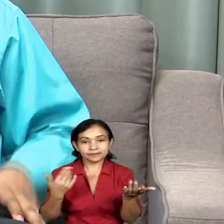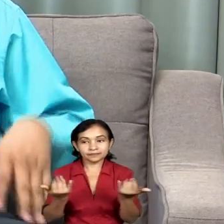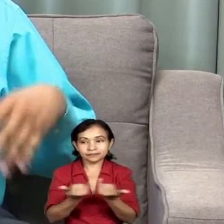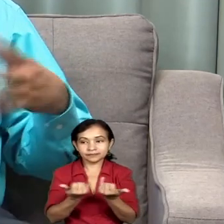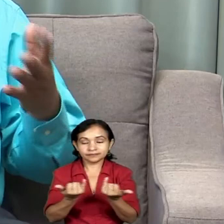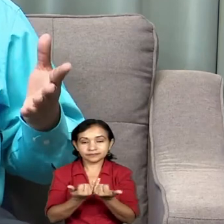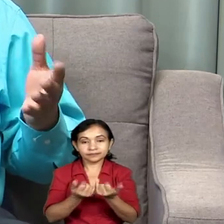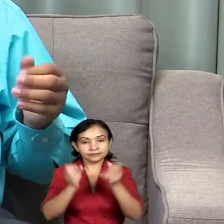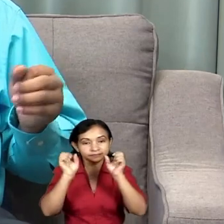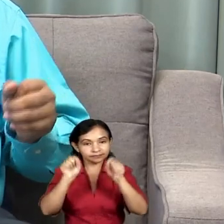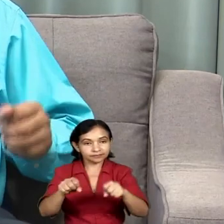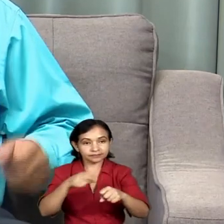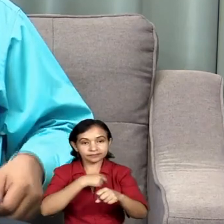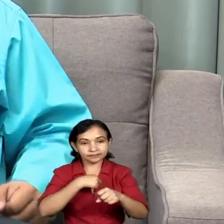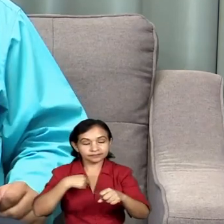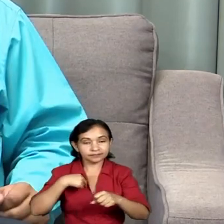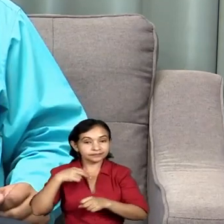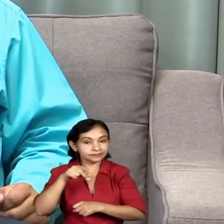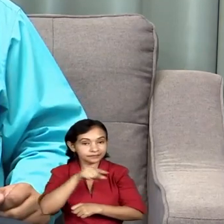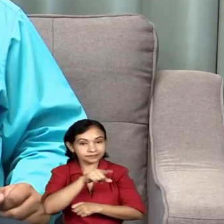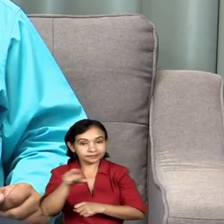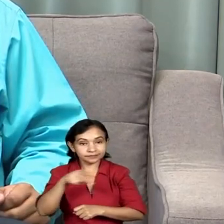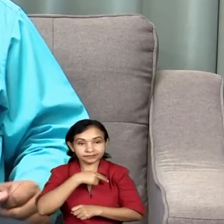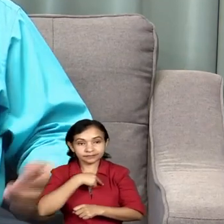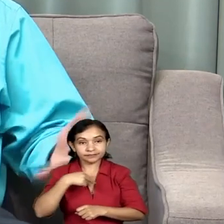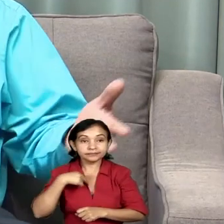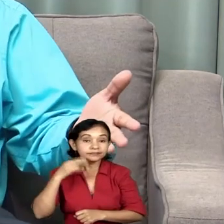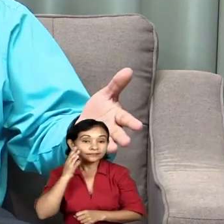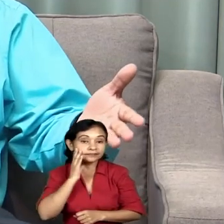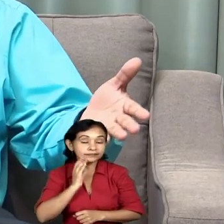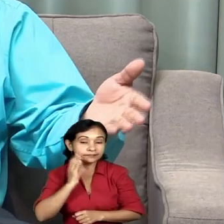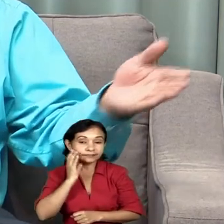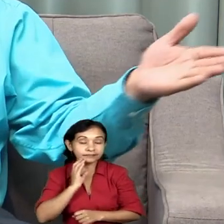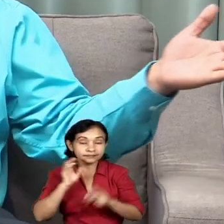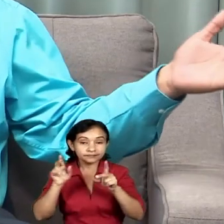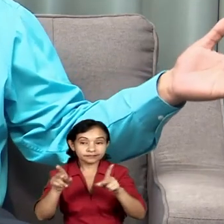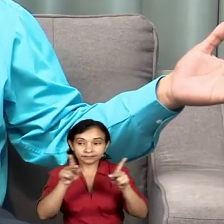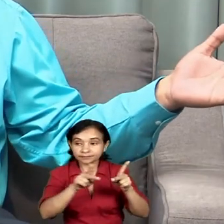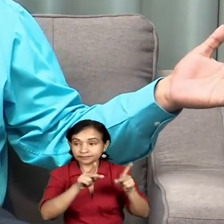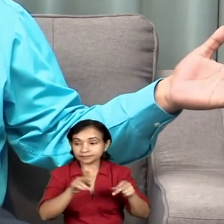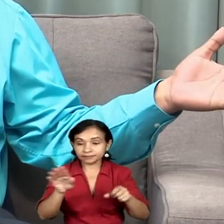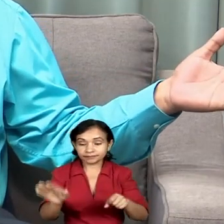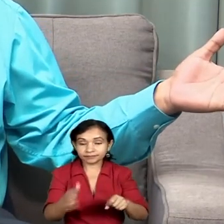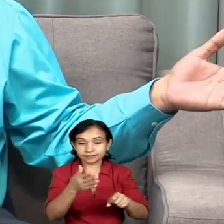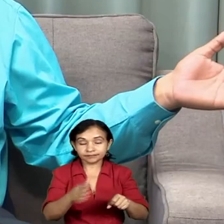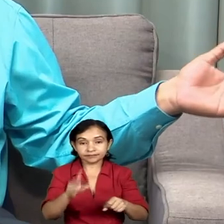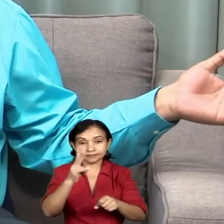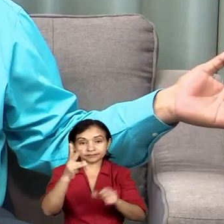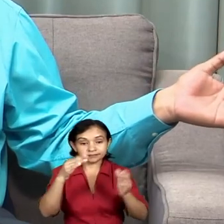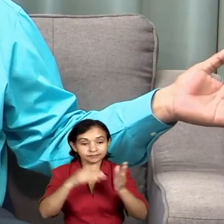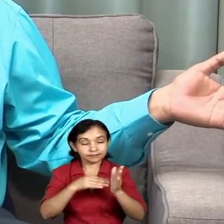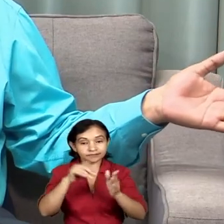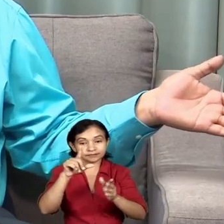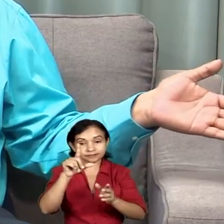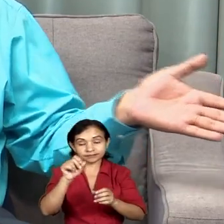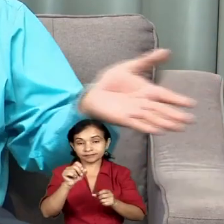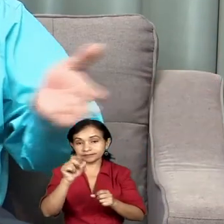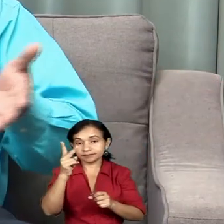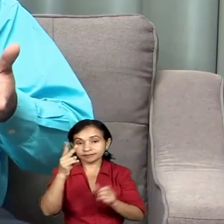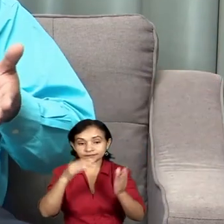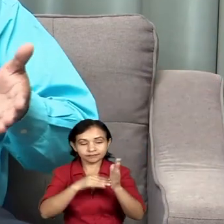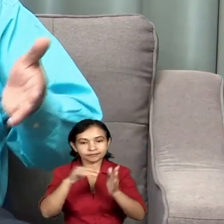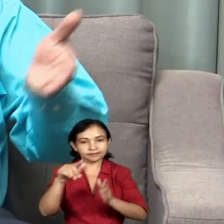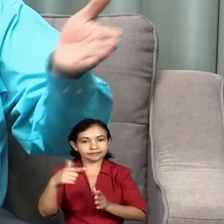las capacitaciones que ustedes realizan y también la experiencia de los cocineros, los que empezaron en el 2010, en el 2007, y que